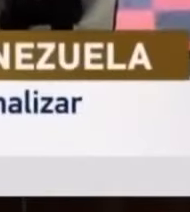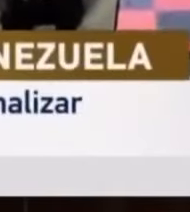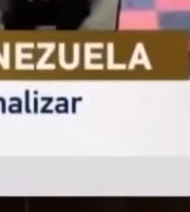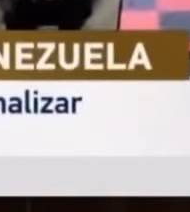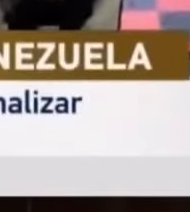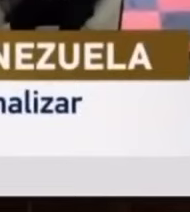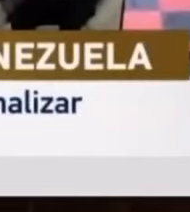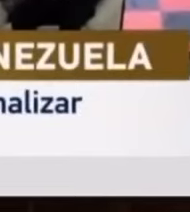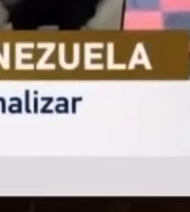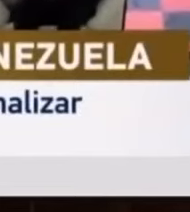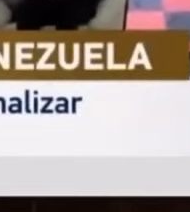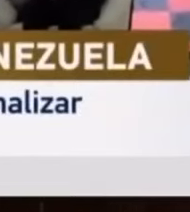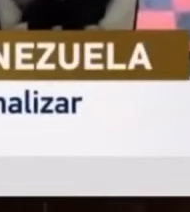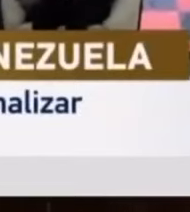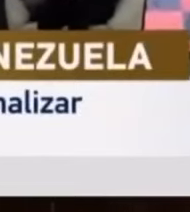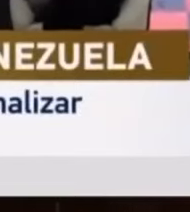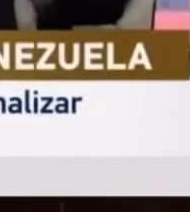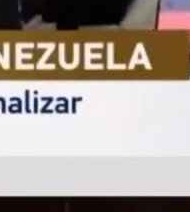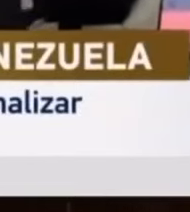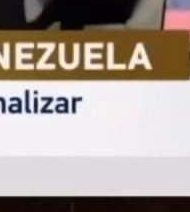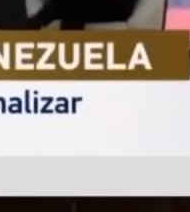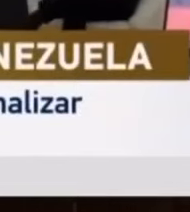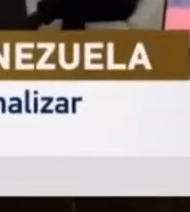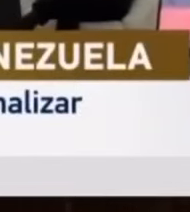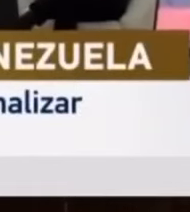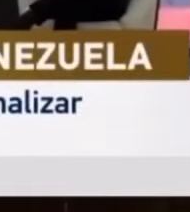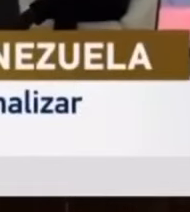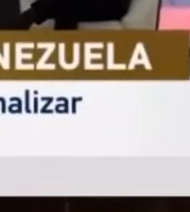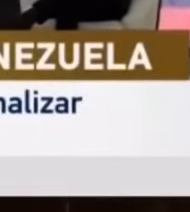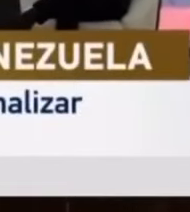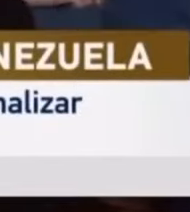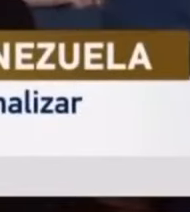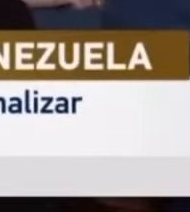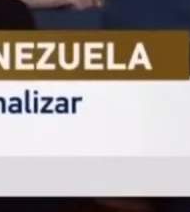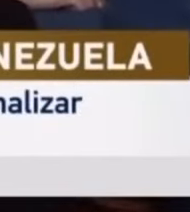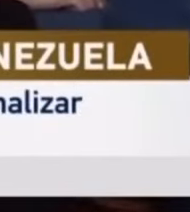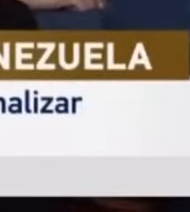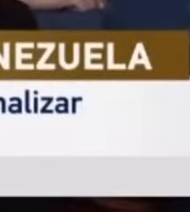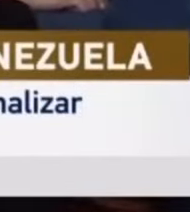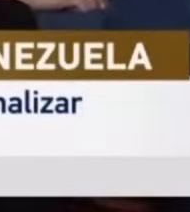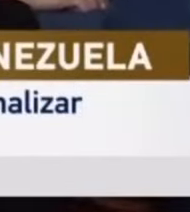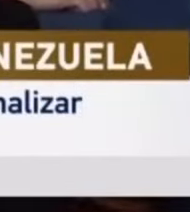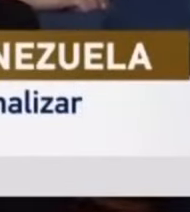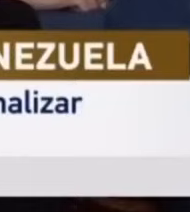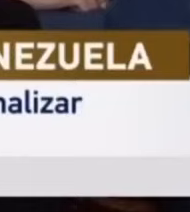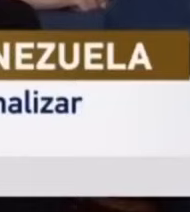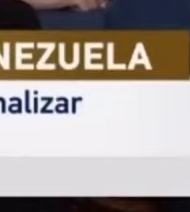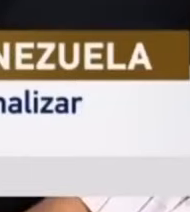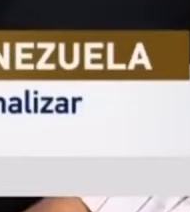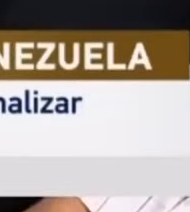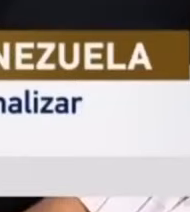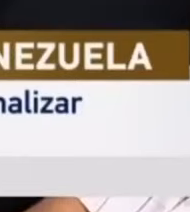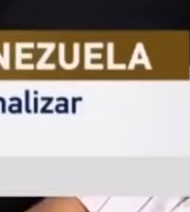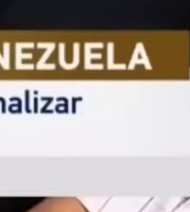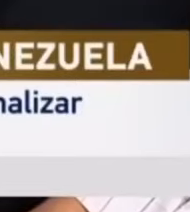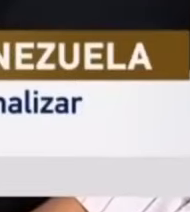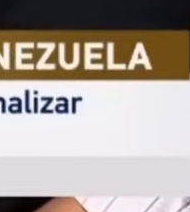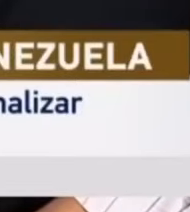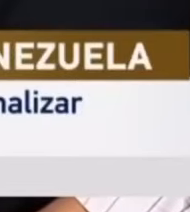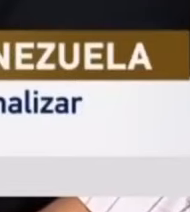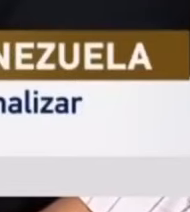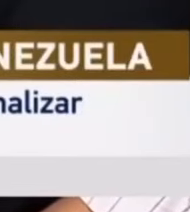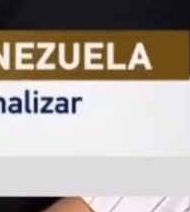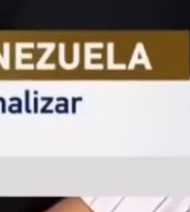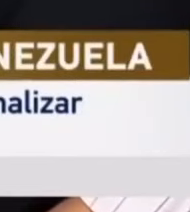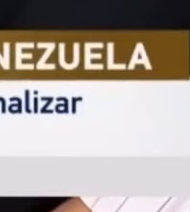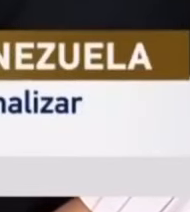A propósito de cumplirse 200 años de la doctrina Monroe, durante tres días, organizaciones, personalidades y